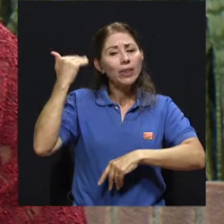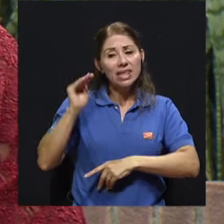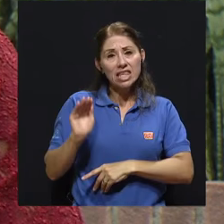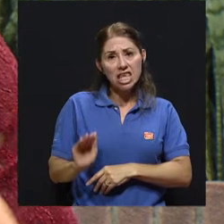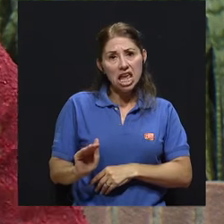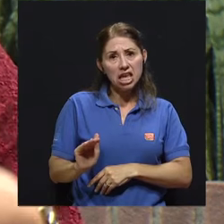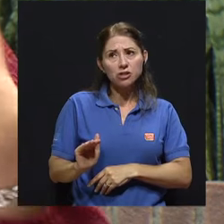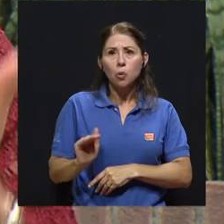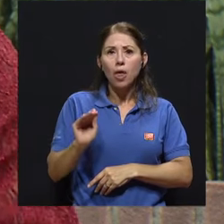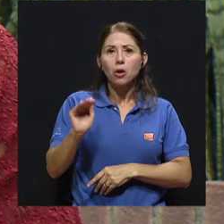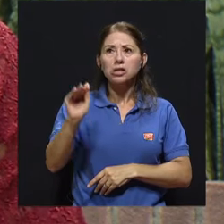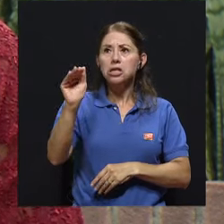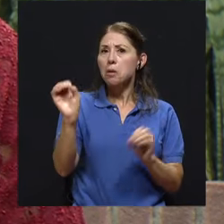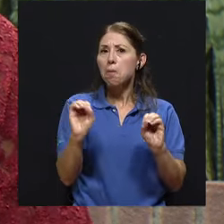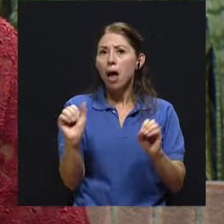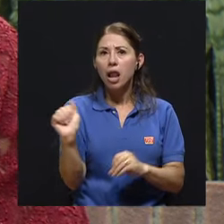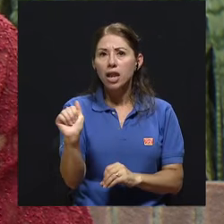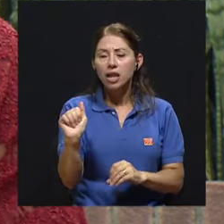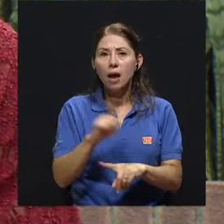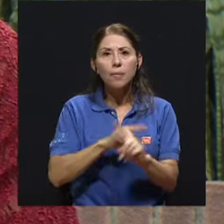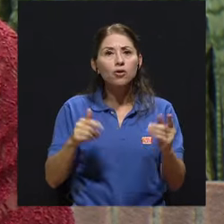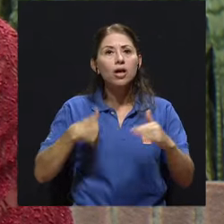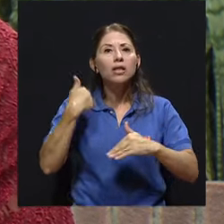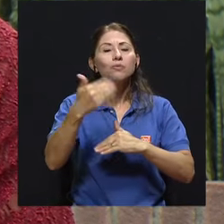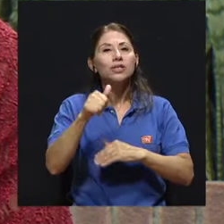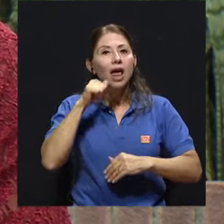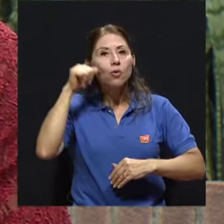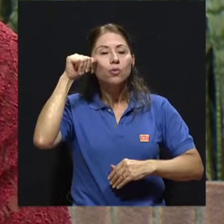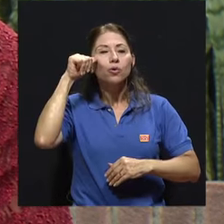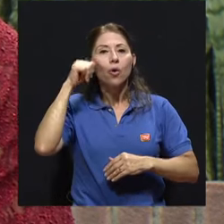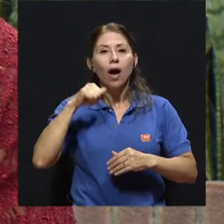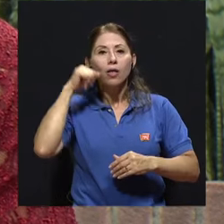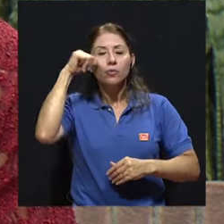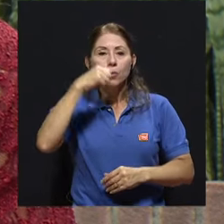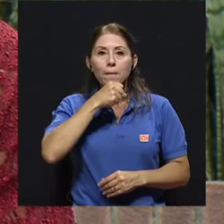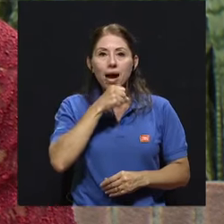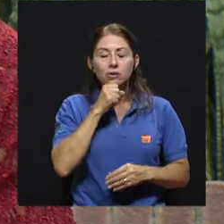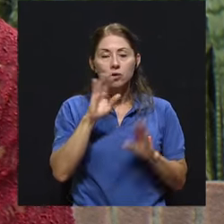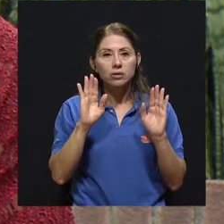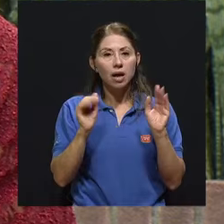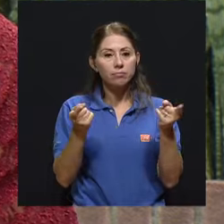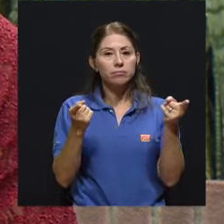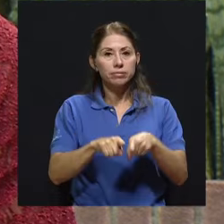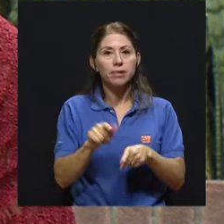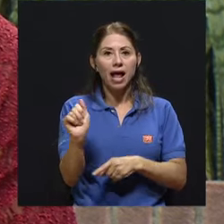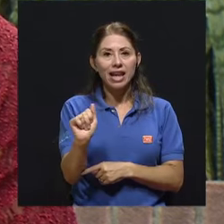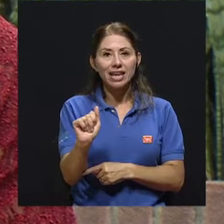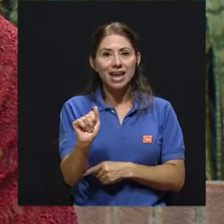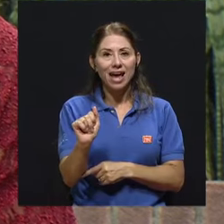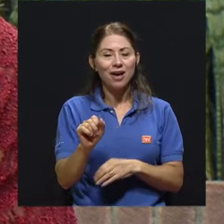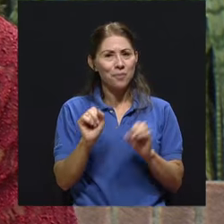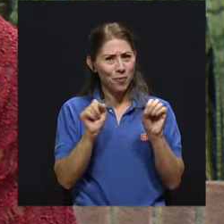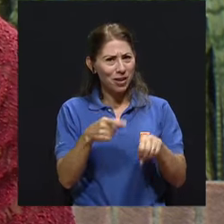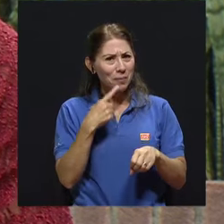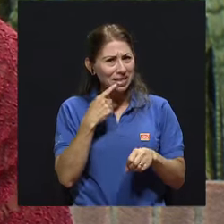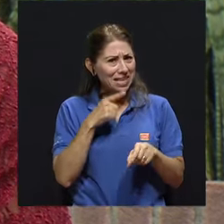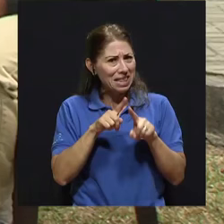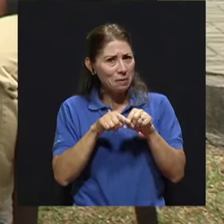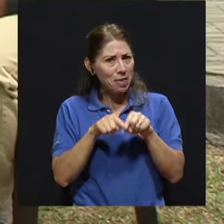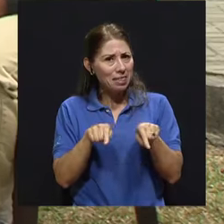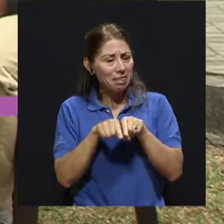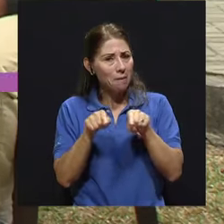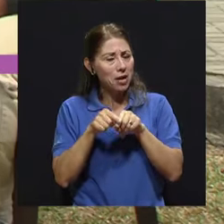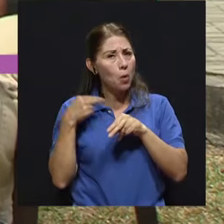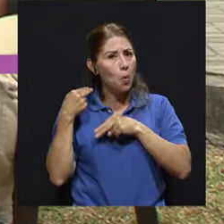tipo de alergia, pero conforme ya son adultos, adultos mayores, sí lo desencadenan. ¿Podríamos decir que la historia familiar ahí también tiene cuenta, su peso?